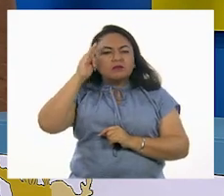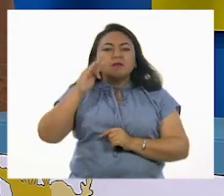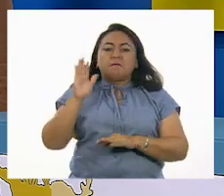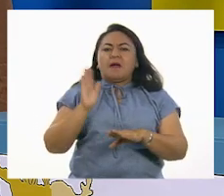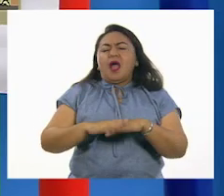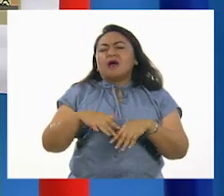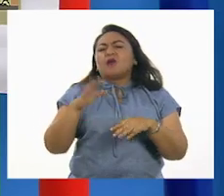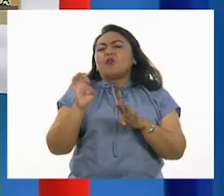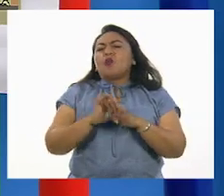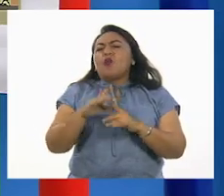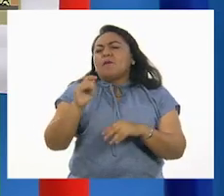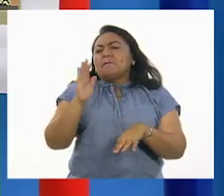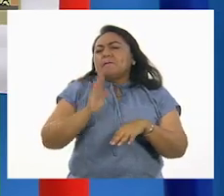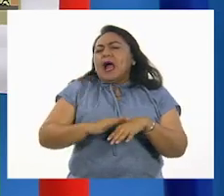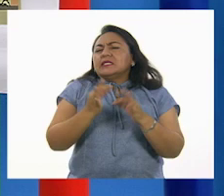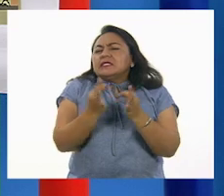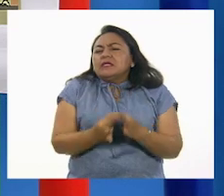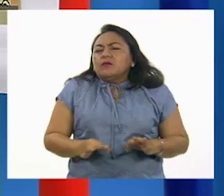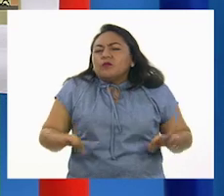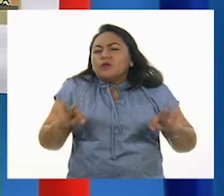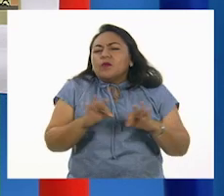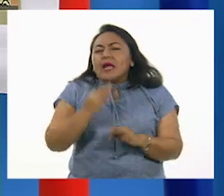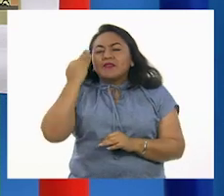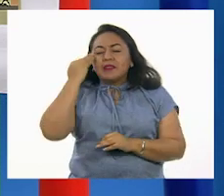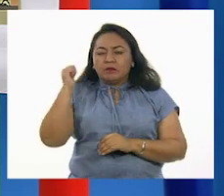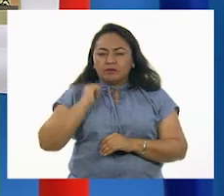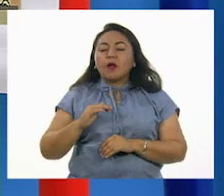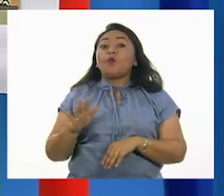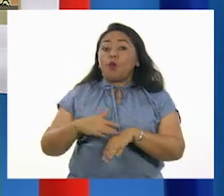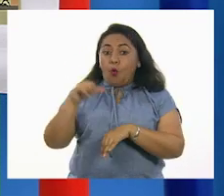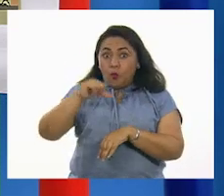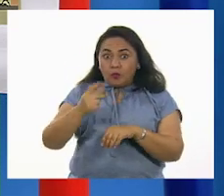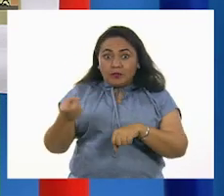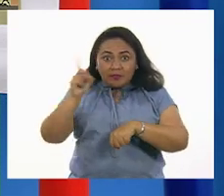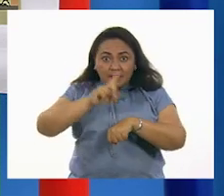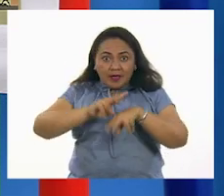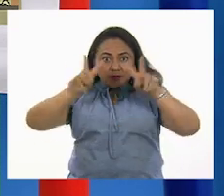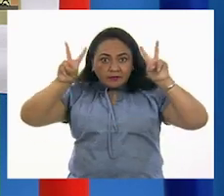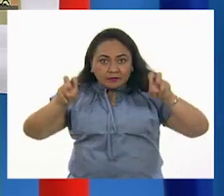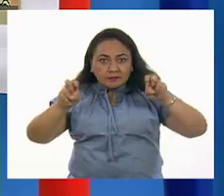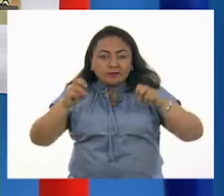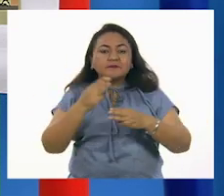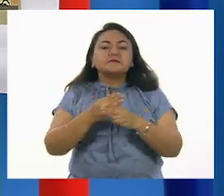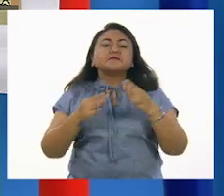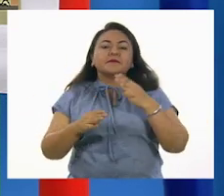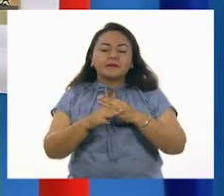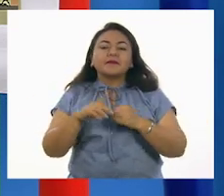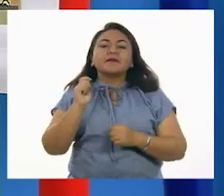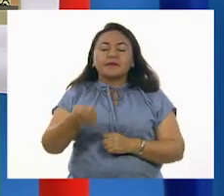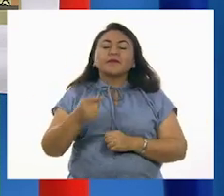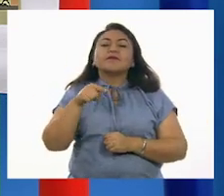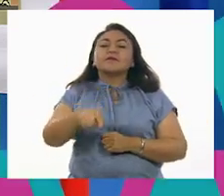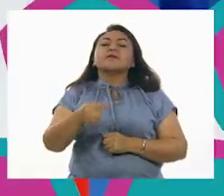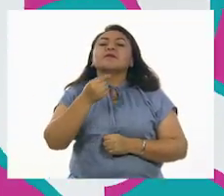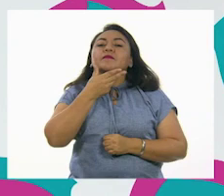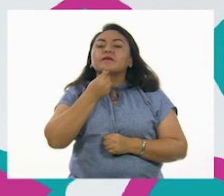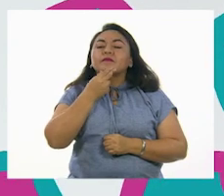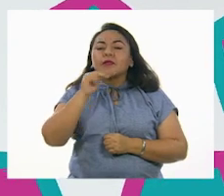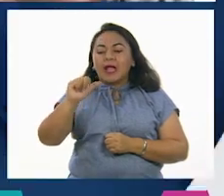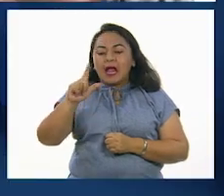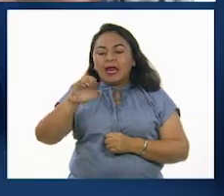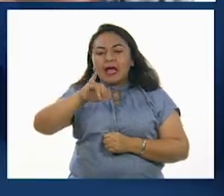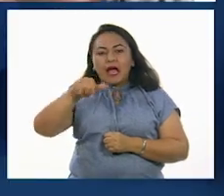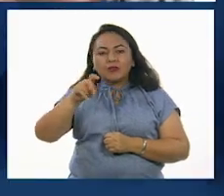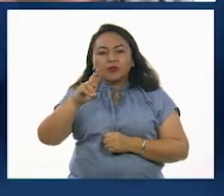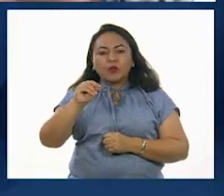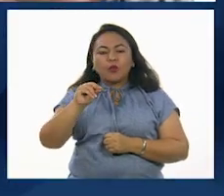auge. Por eso, nuestro programa se titula Alejandro Magno, un niño nutrido por la cultura griega,